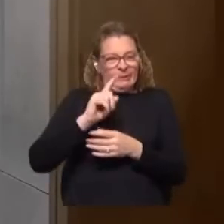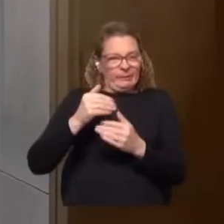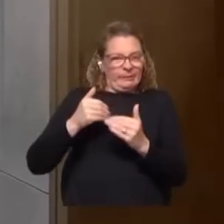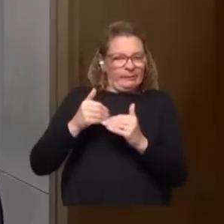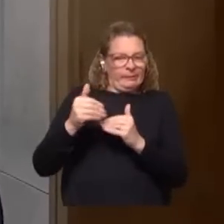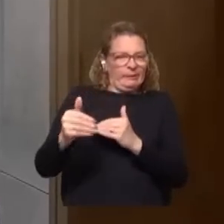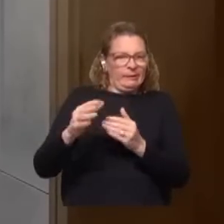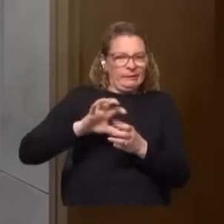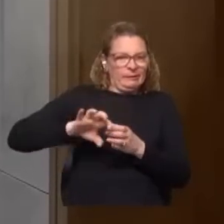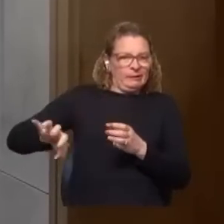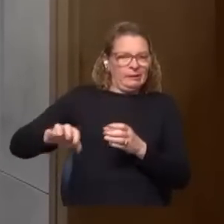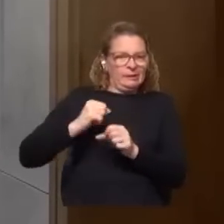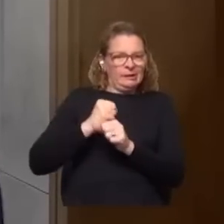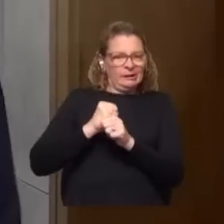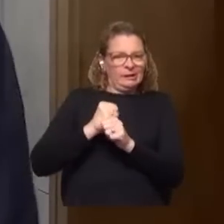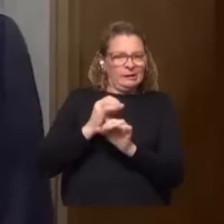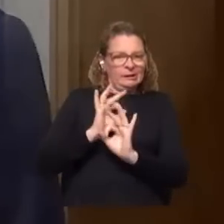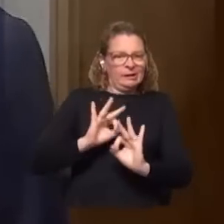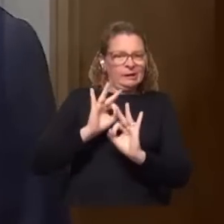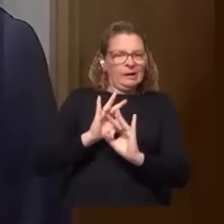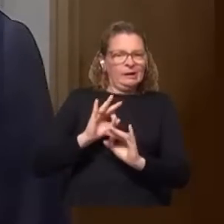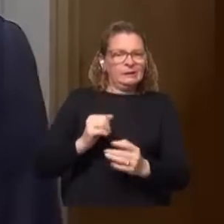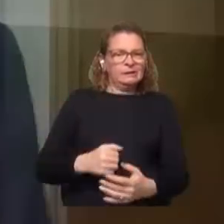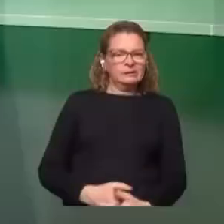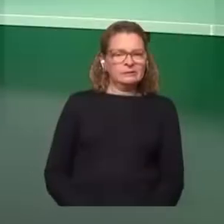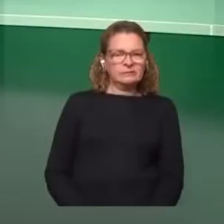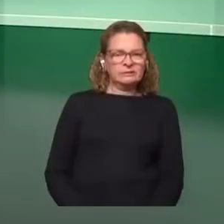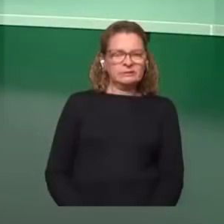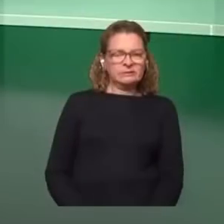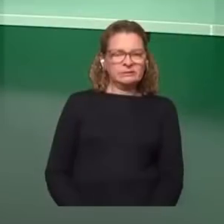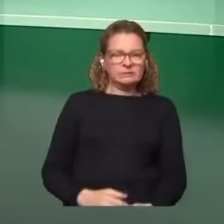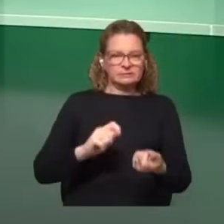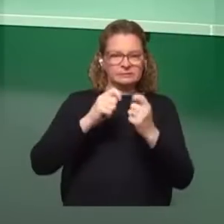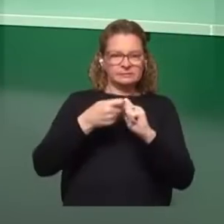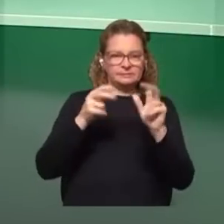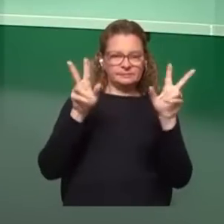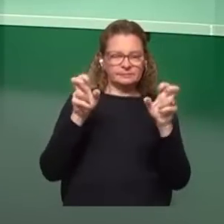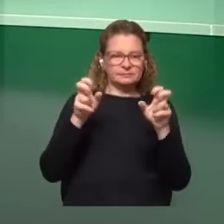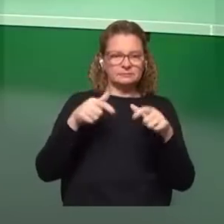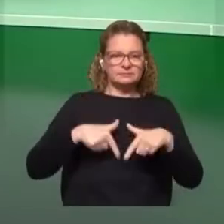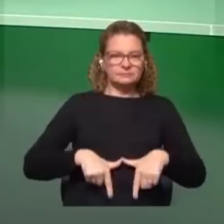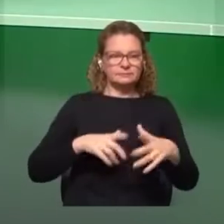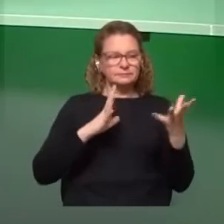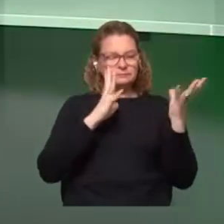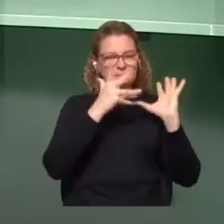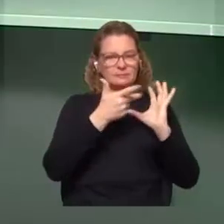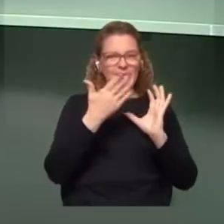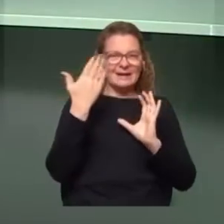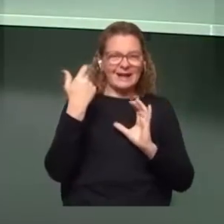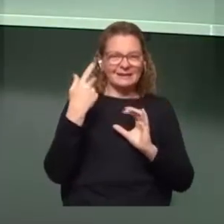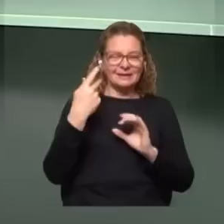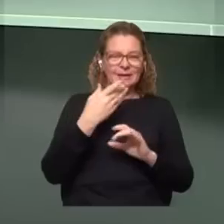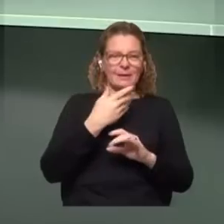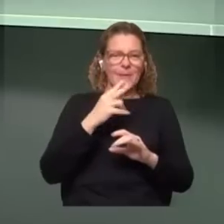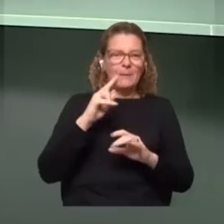postergar a ningún sector de trabajadoras y trabajadores cambiamos de tema el ministro de ambiente y ex